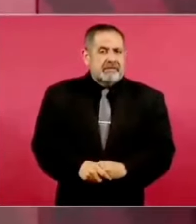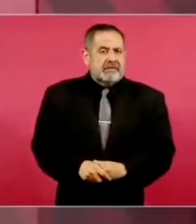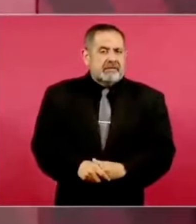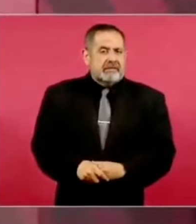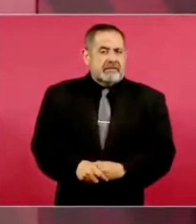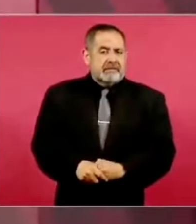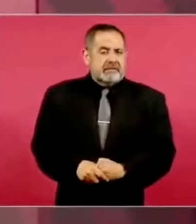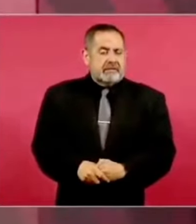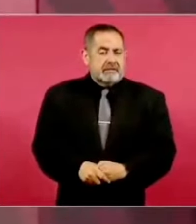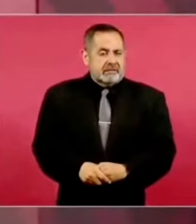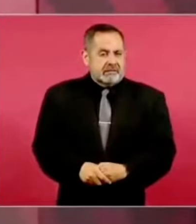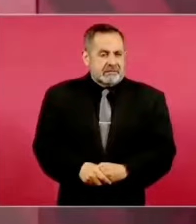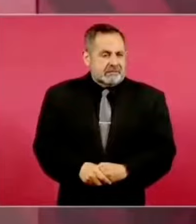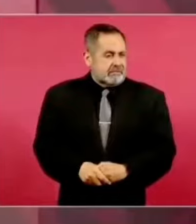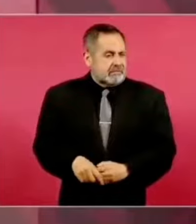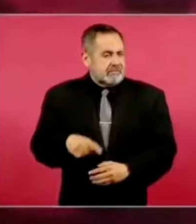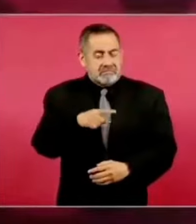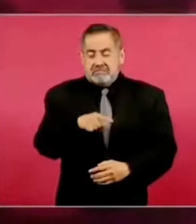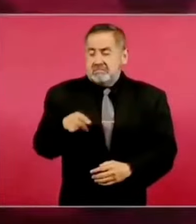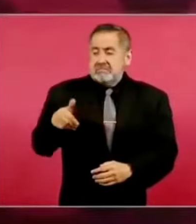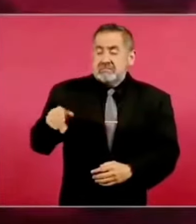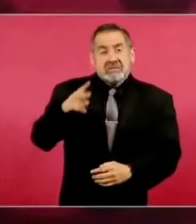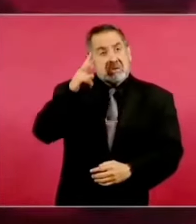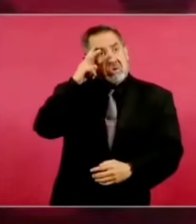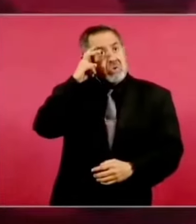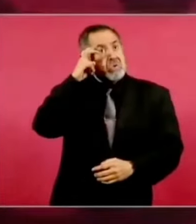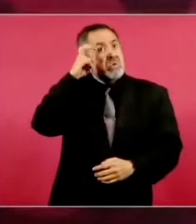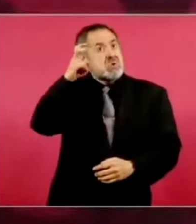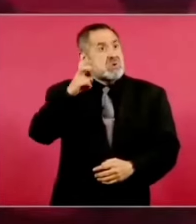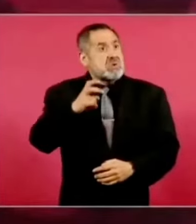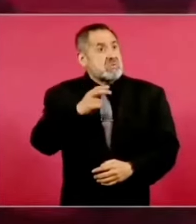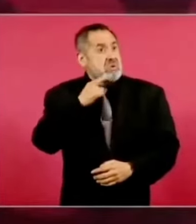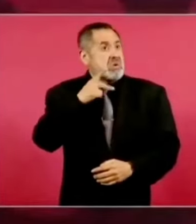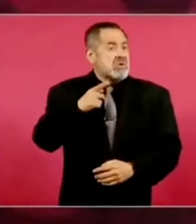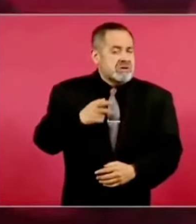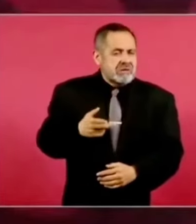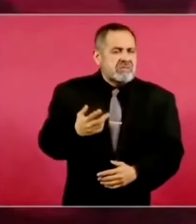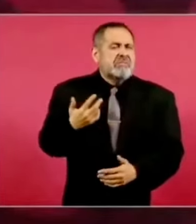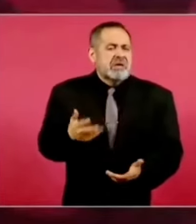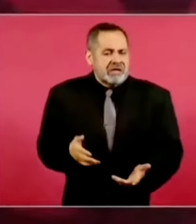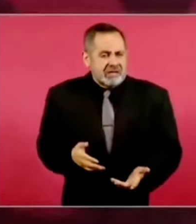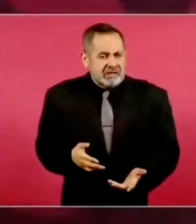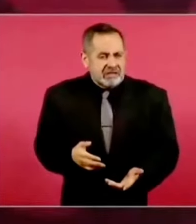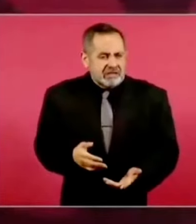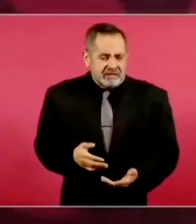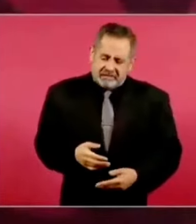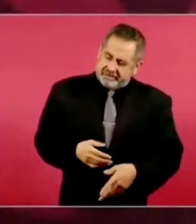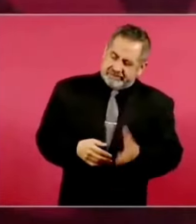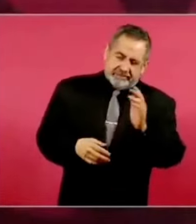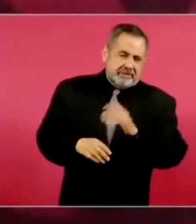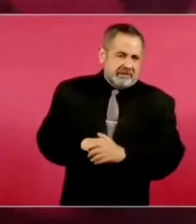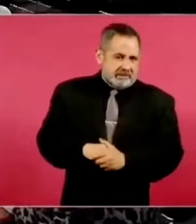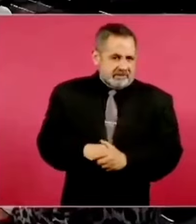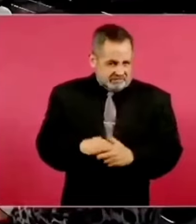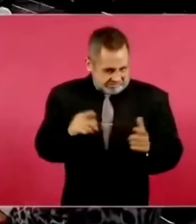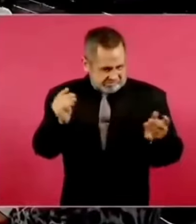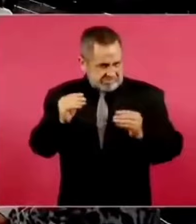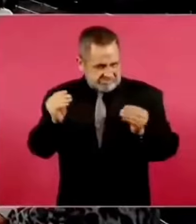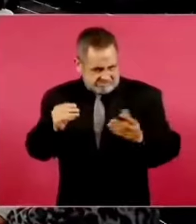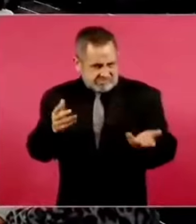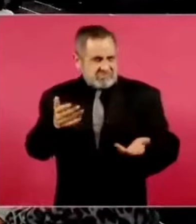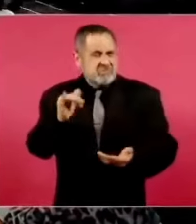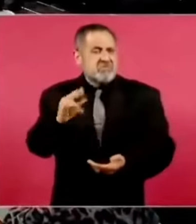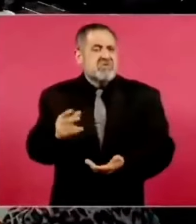A qué le tiras A poco no está bueno el